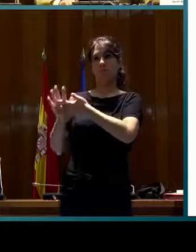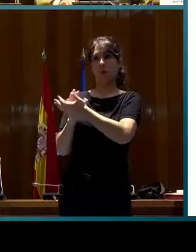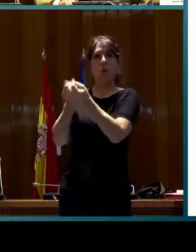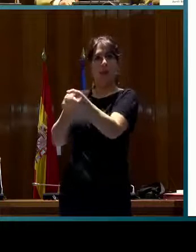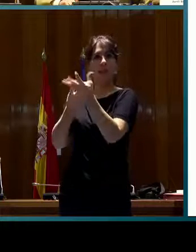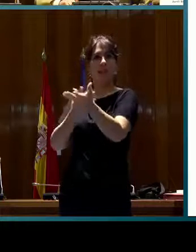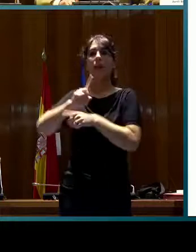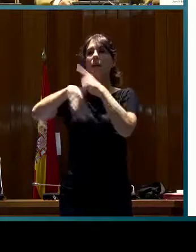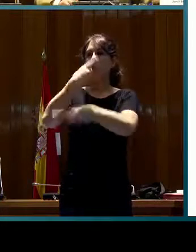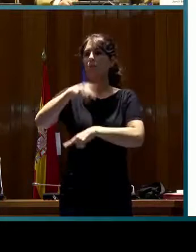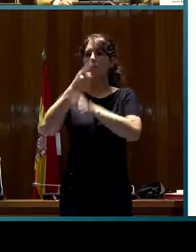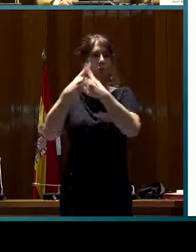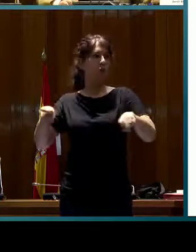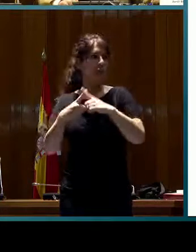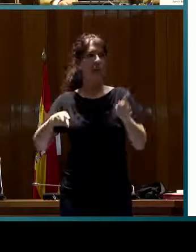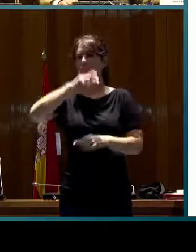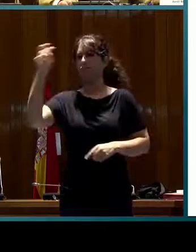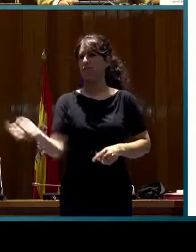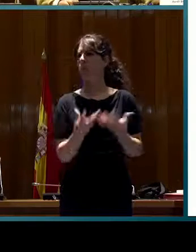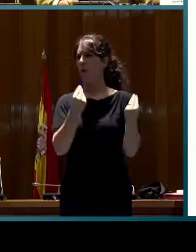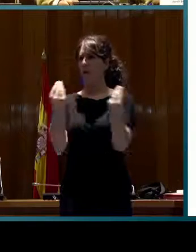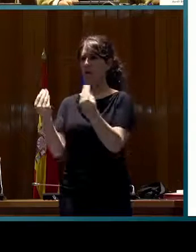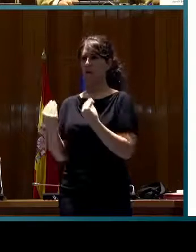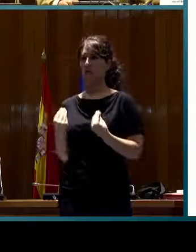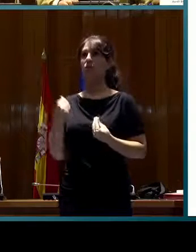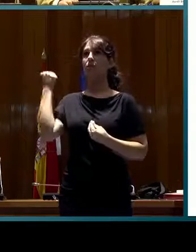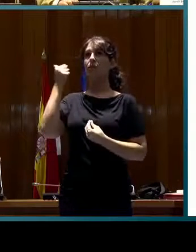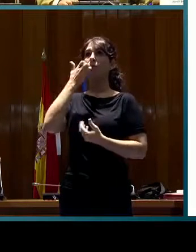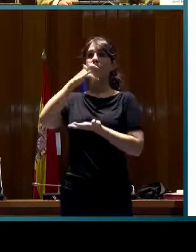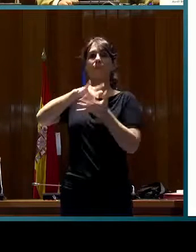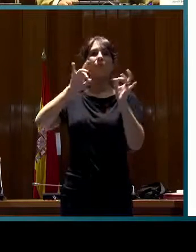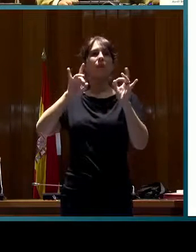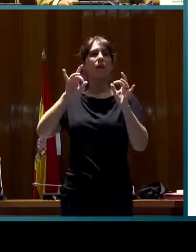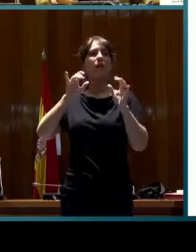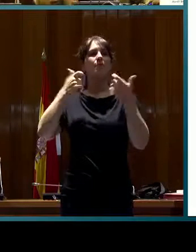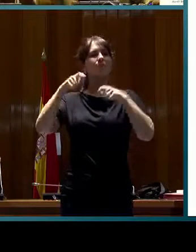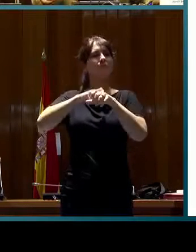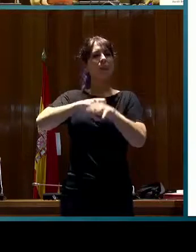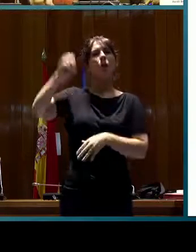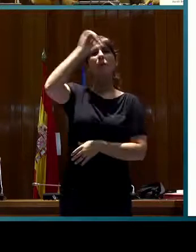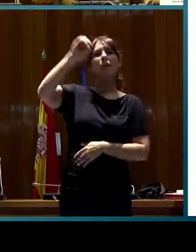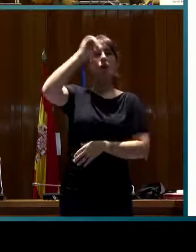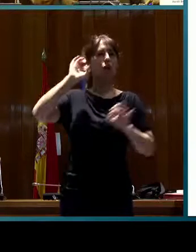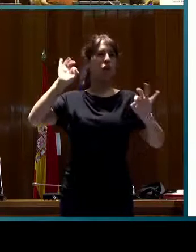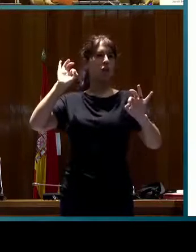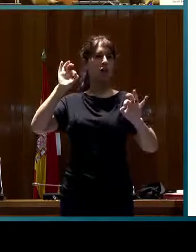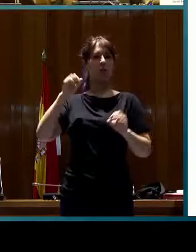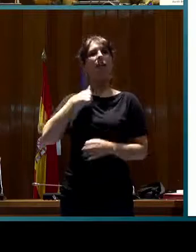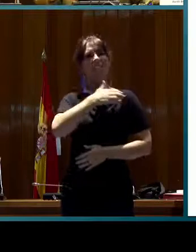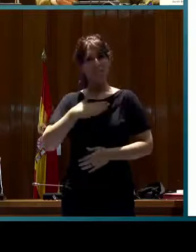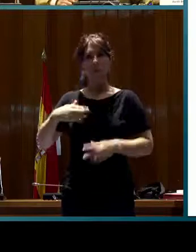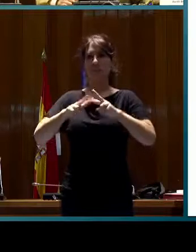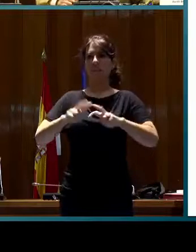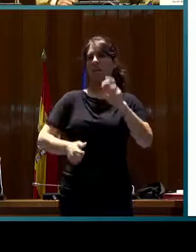musical, bueno, hay muchos. Por lo que respecta a la opinión, los géneros de opinión, somos partidarios de que se estudie más, que se investigue.